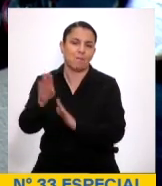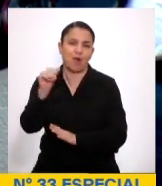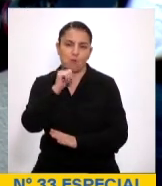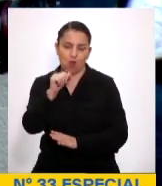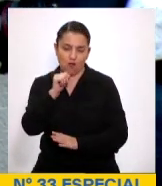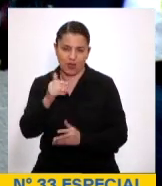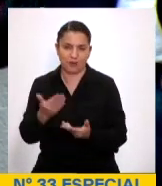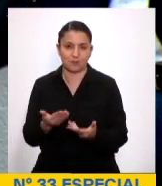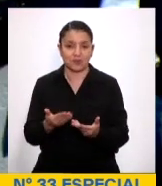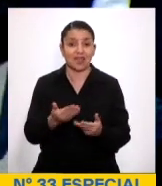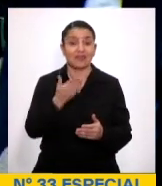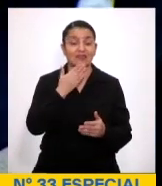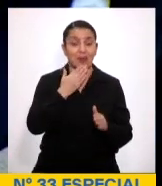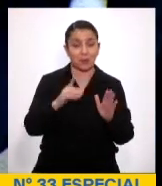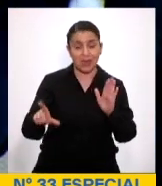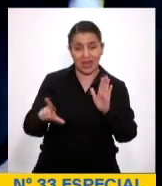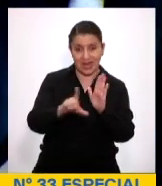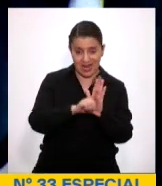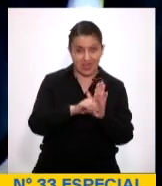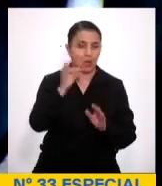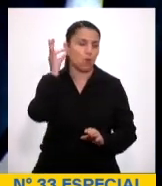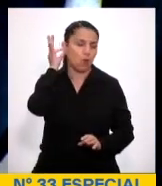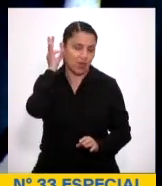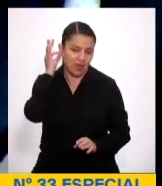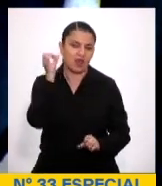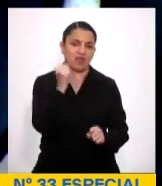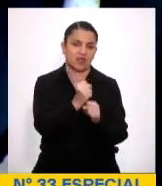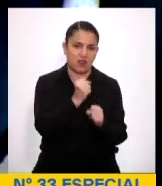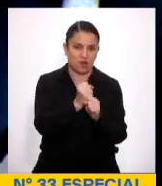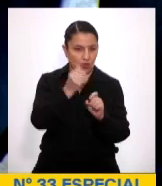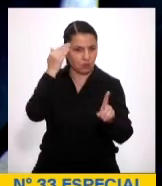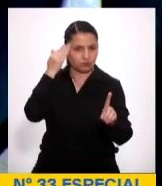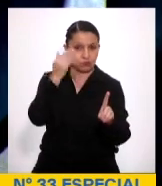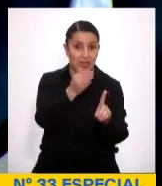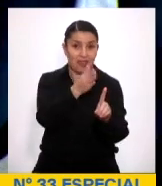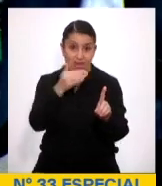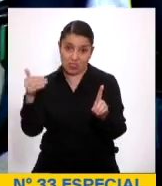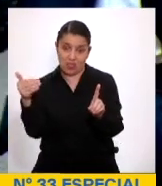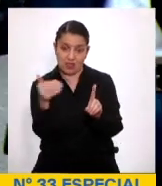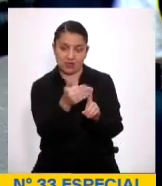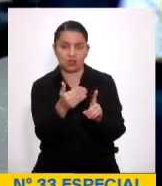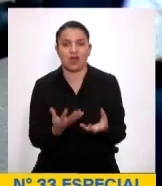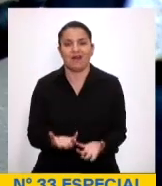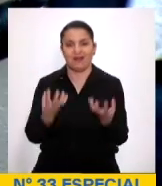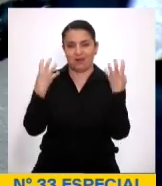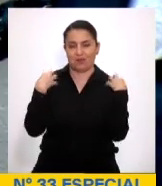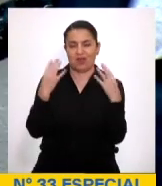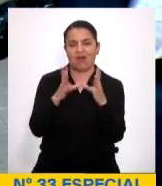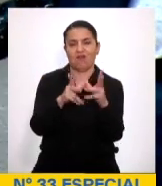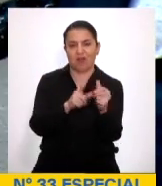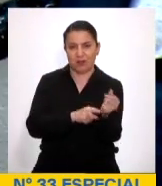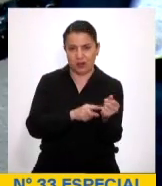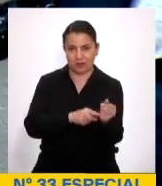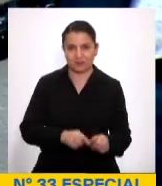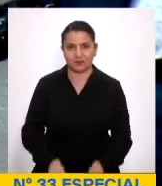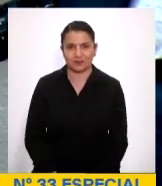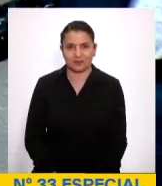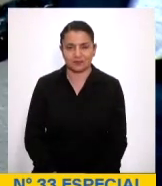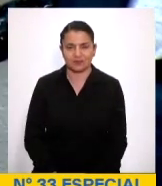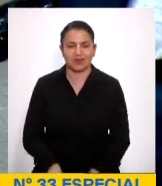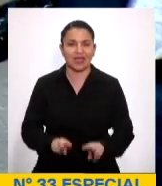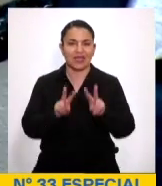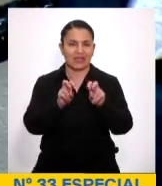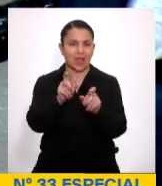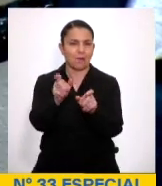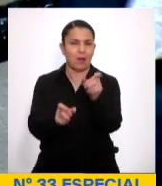destacan las leyes dirigidas a las mujeres trabajadoras en forma indirecta o indirecta a las responsabilidades familiares en materia de